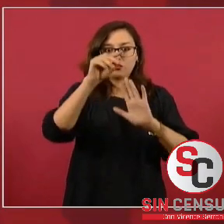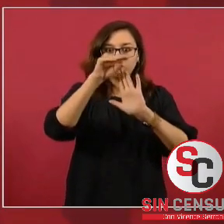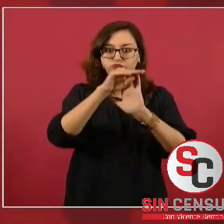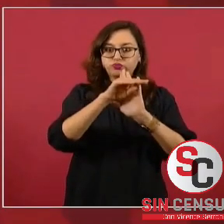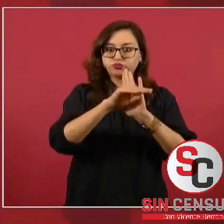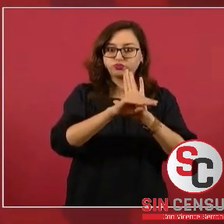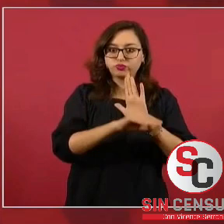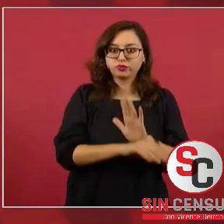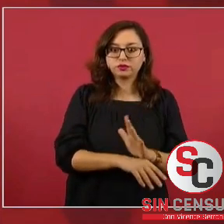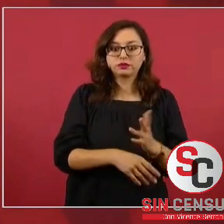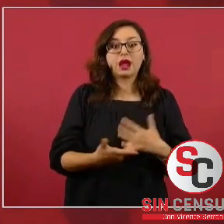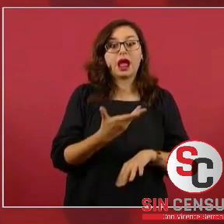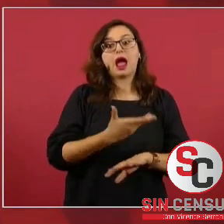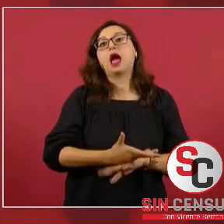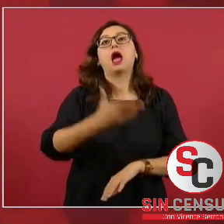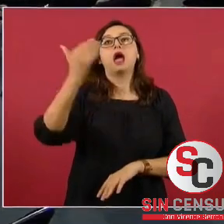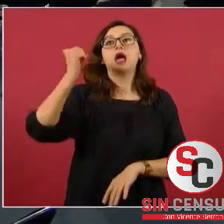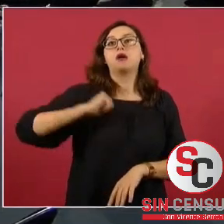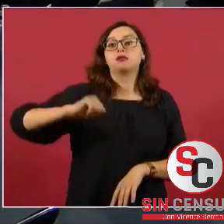aportar, se extraían